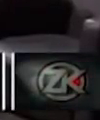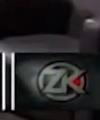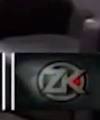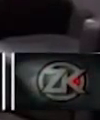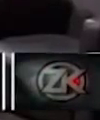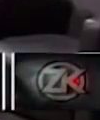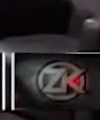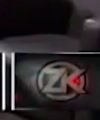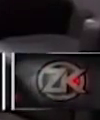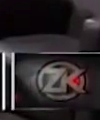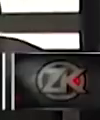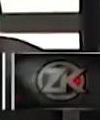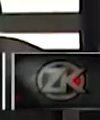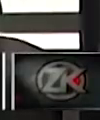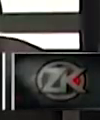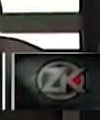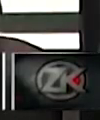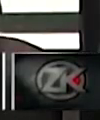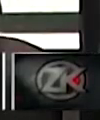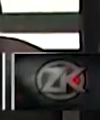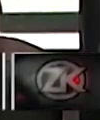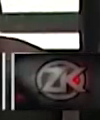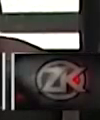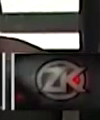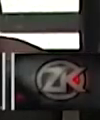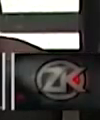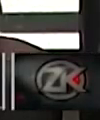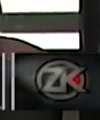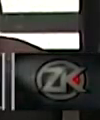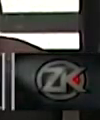No era ninguno de los dos. Hoy nos está acompañando el día de hoy.